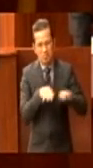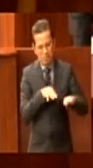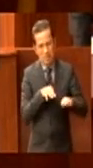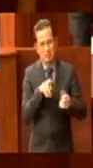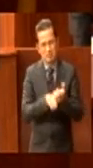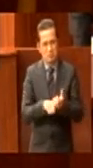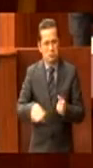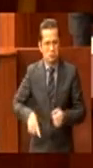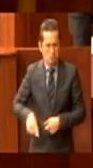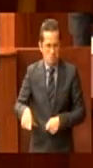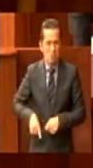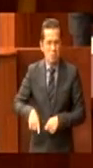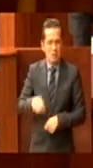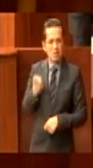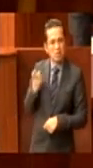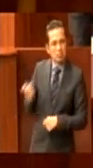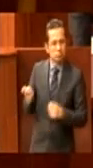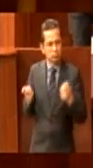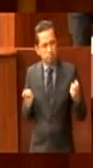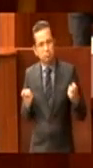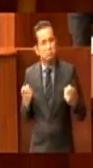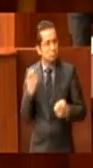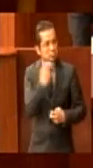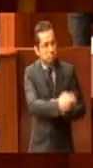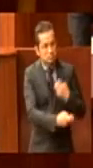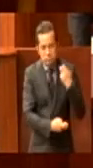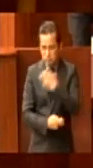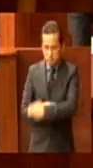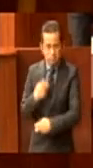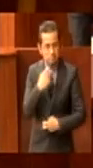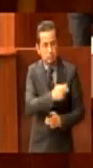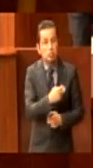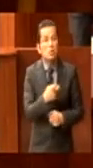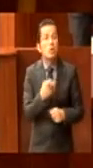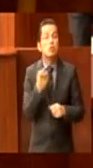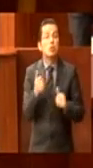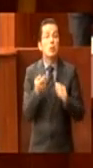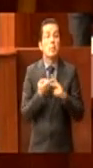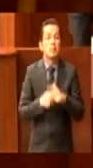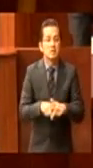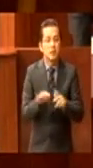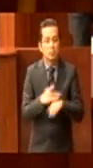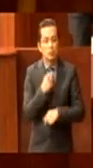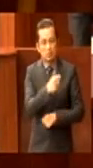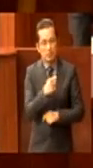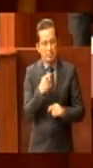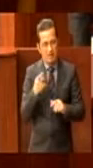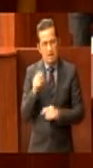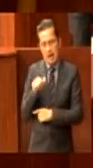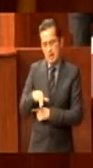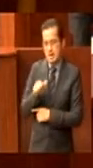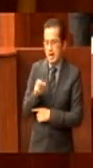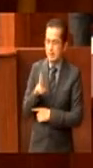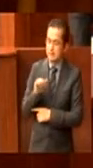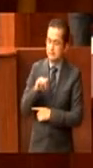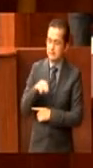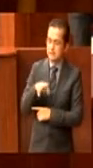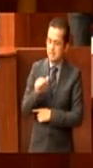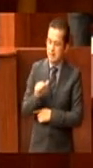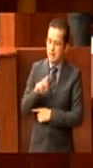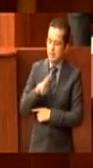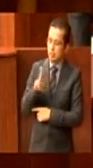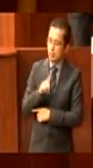funcionarios públicos a partir de la publicación de facebook de anna cristina ruiz